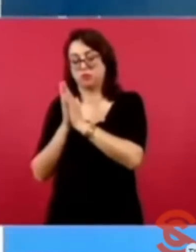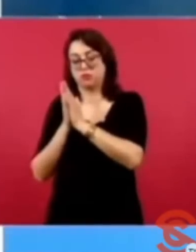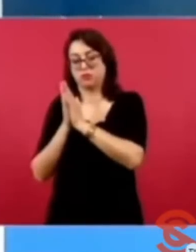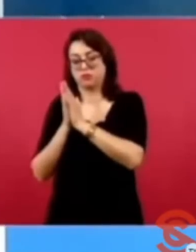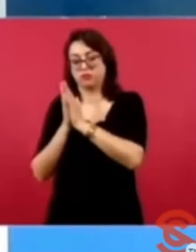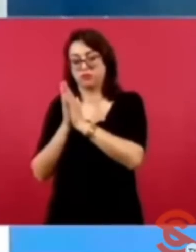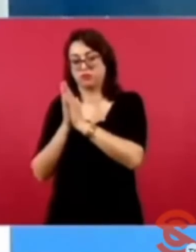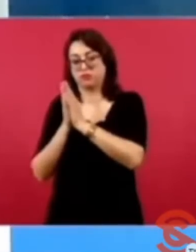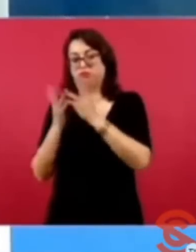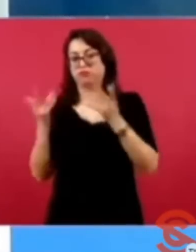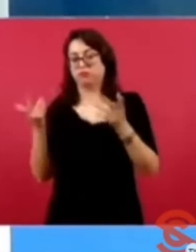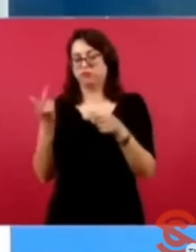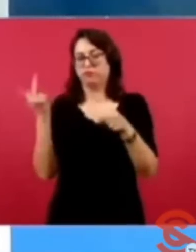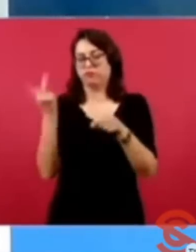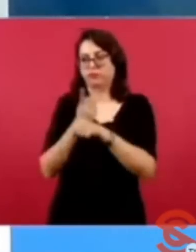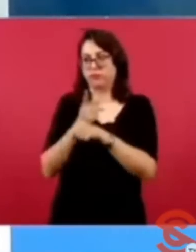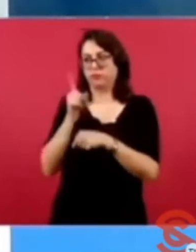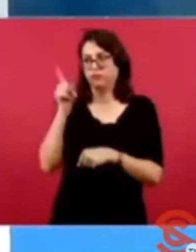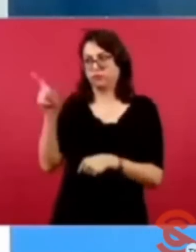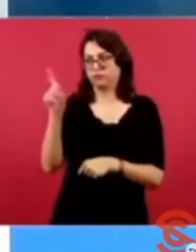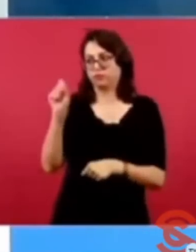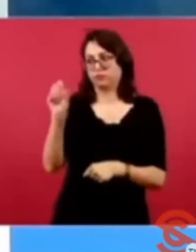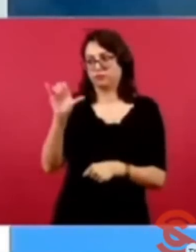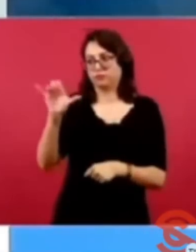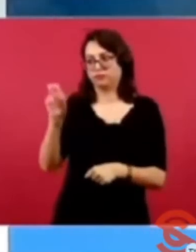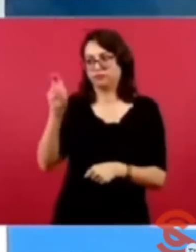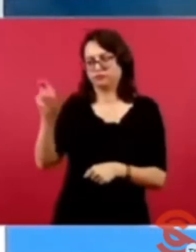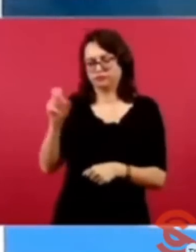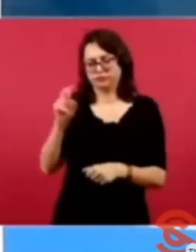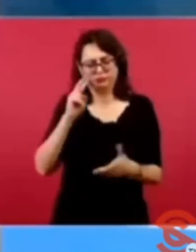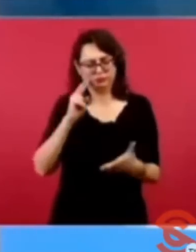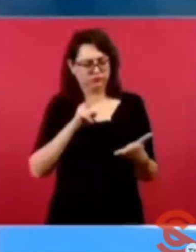porque hay un criterio establecido,